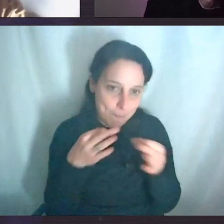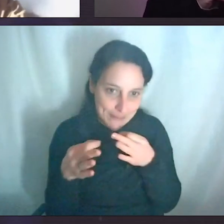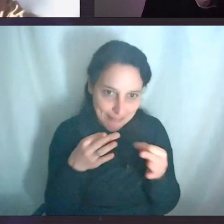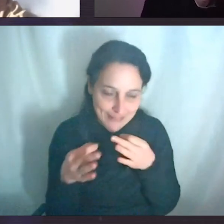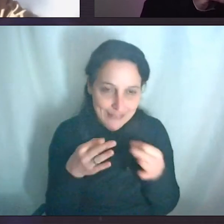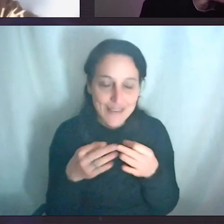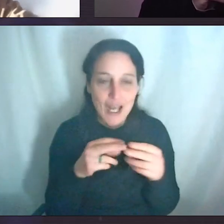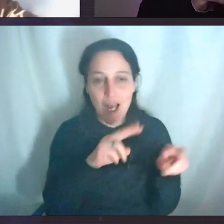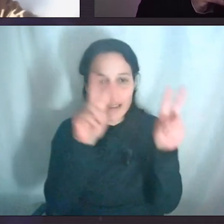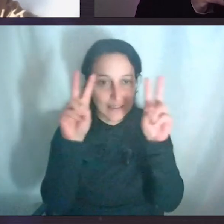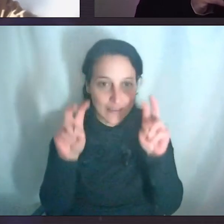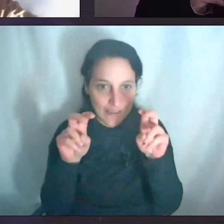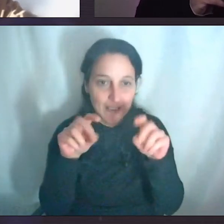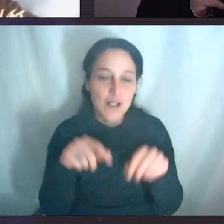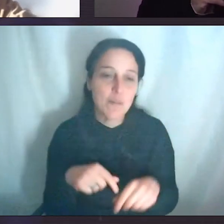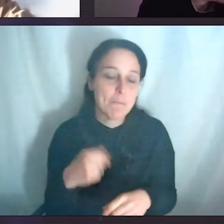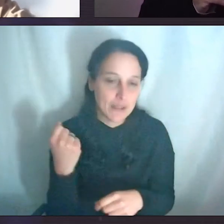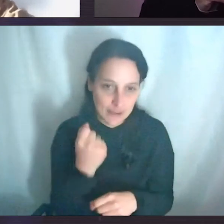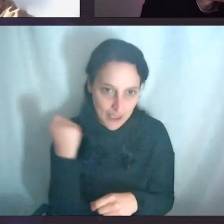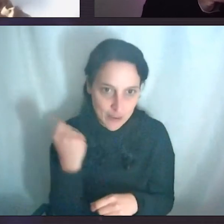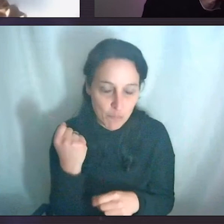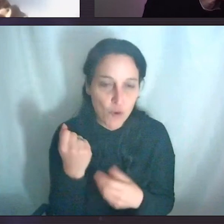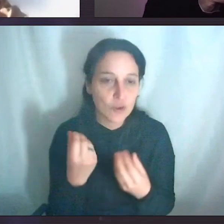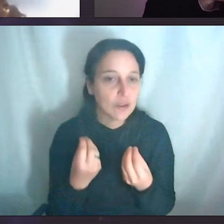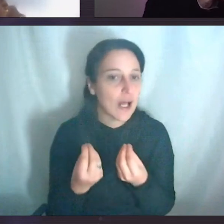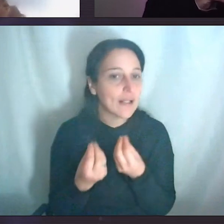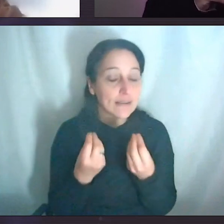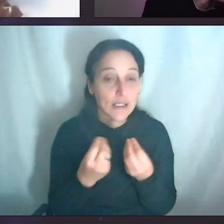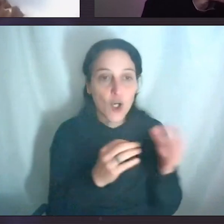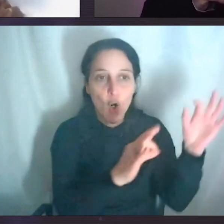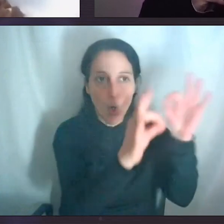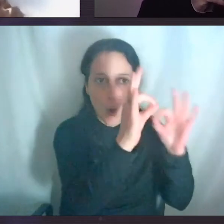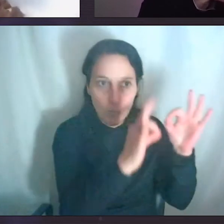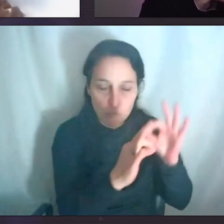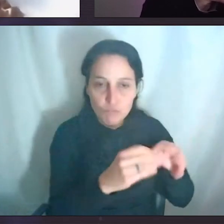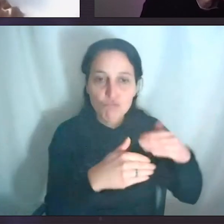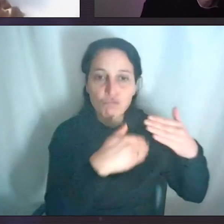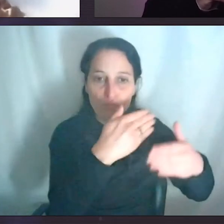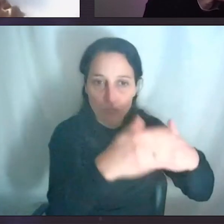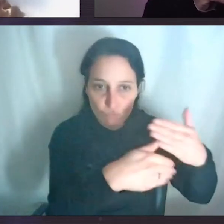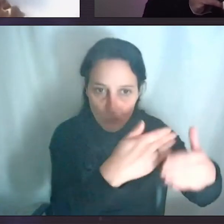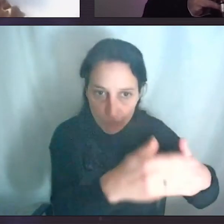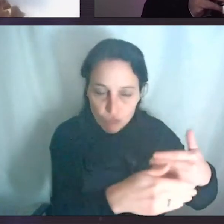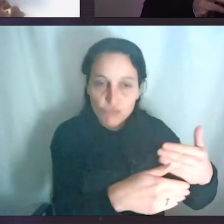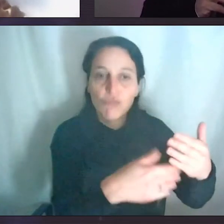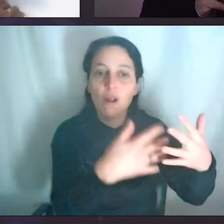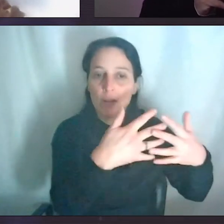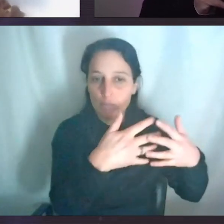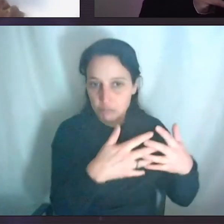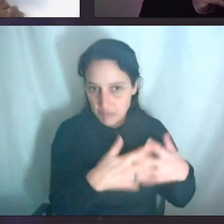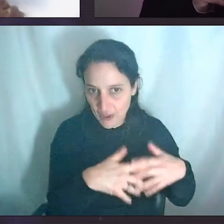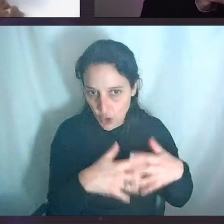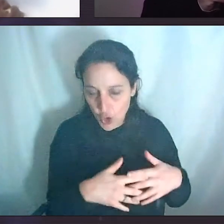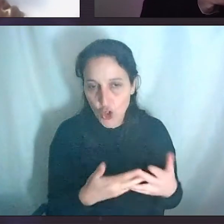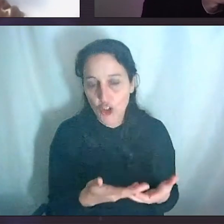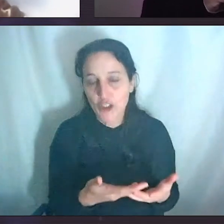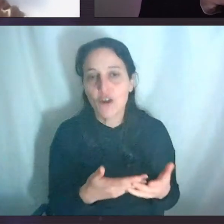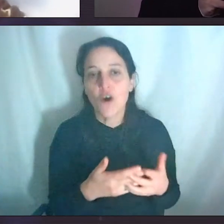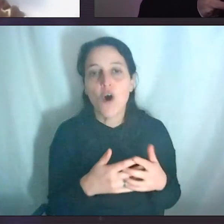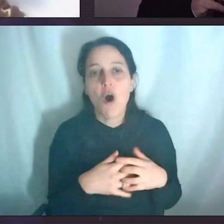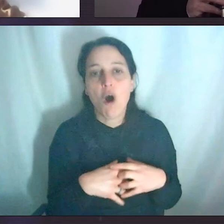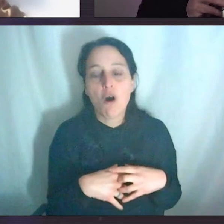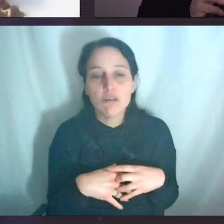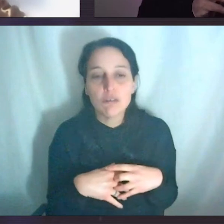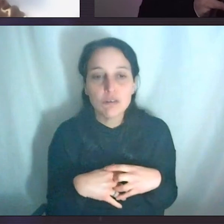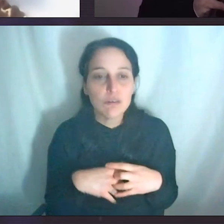importante tenerlo presente, ¿no? Cómo llevar adelante los proyectos de tecnología sin ser dev y, nada, otros temas que